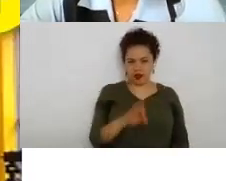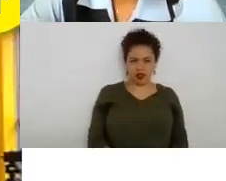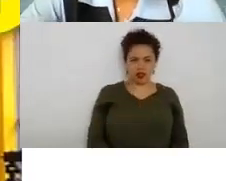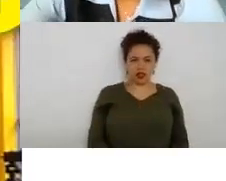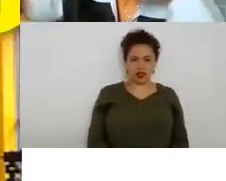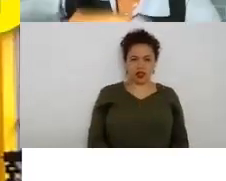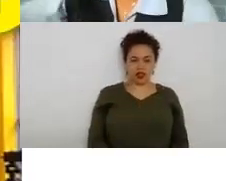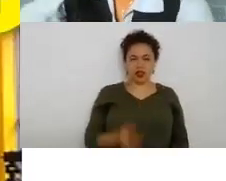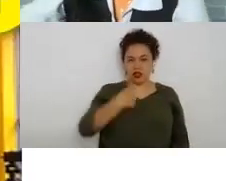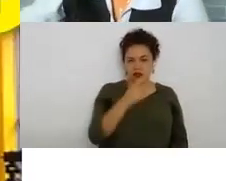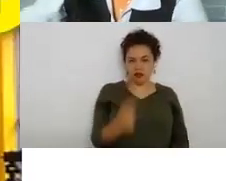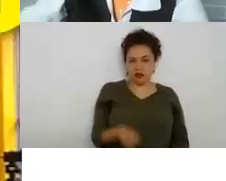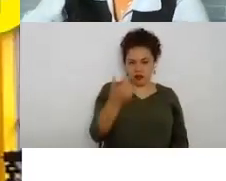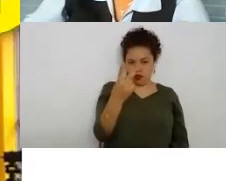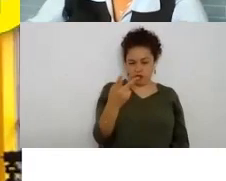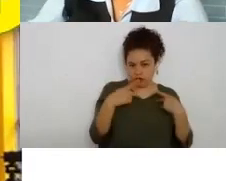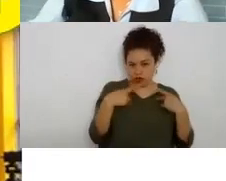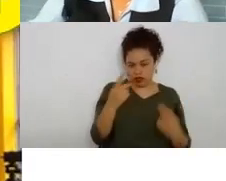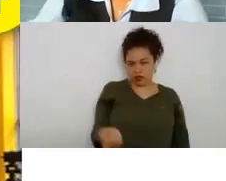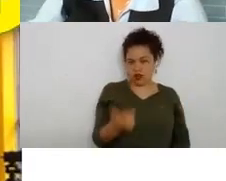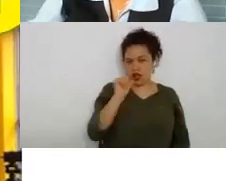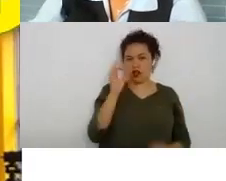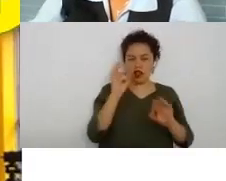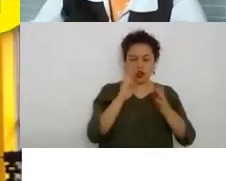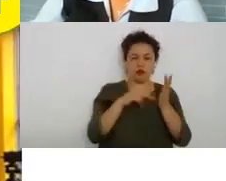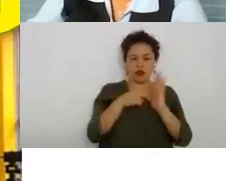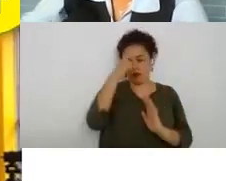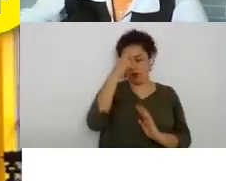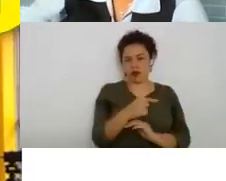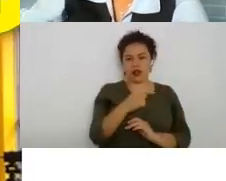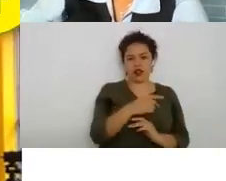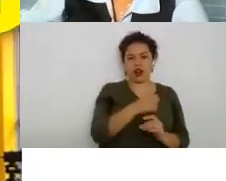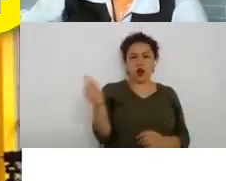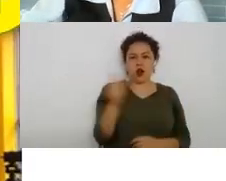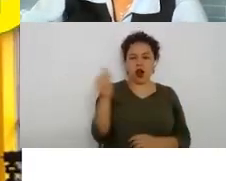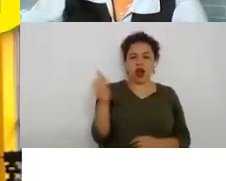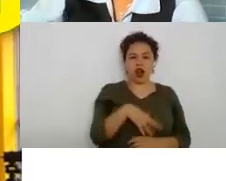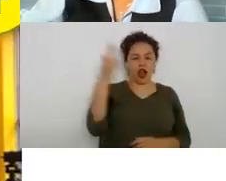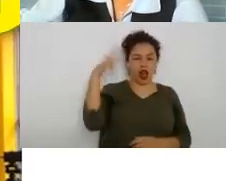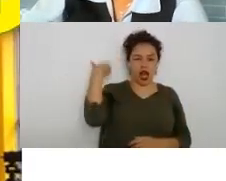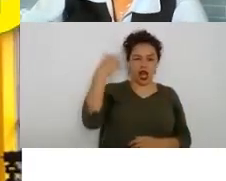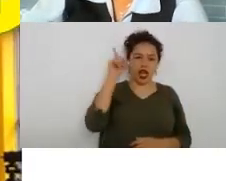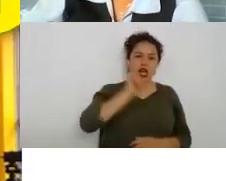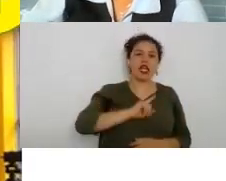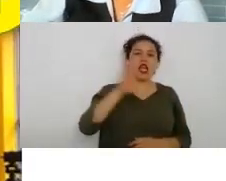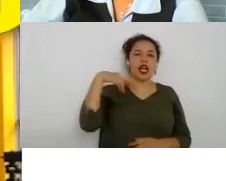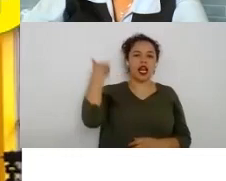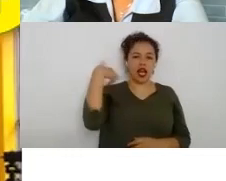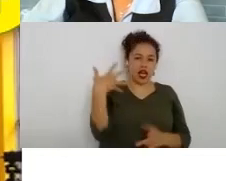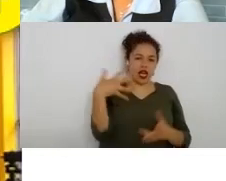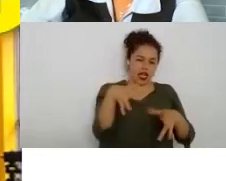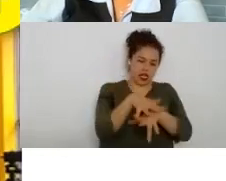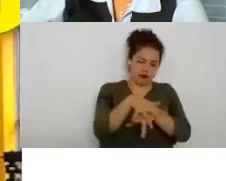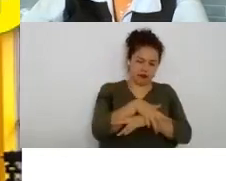primeros respondientes. Hay otro método de traslado que se llama la reina y la reina modificada. ¿En qué va a